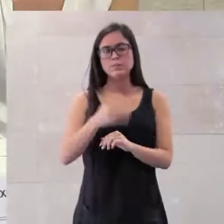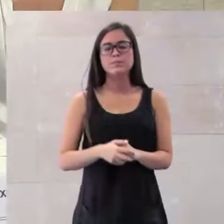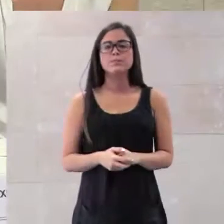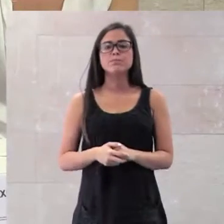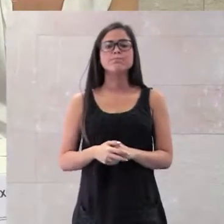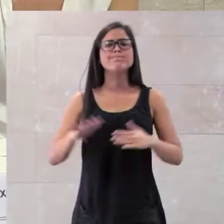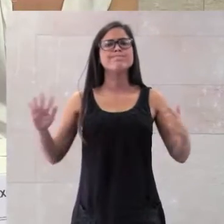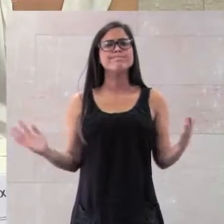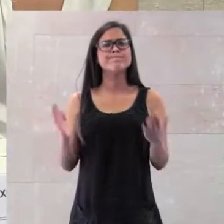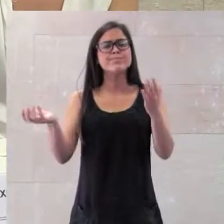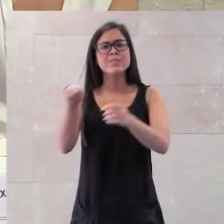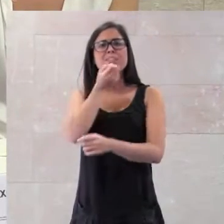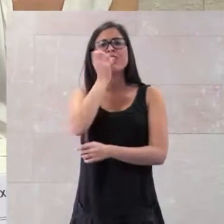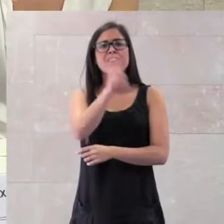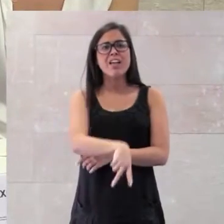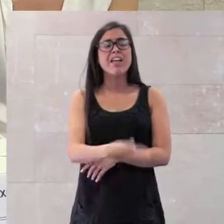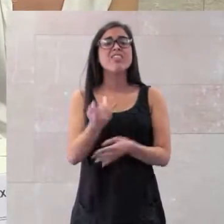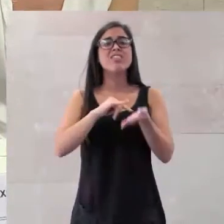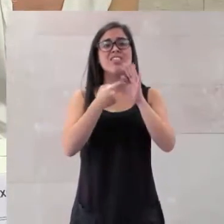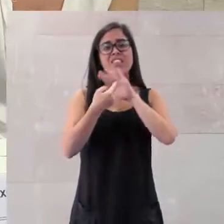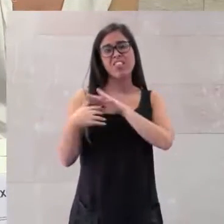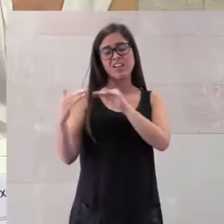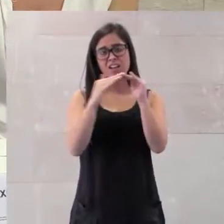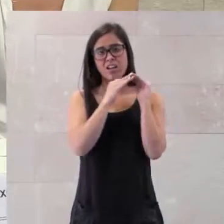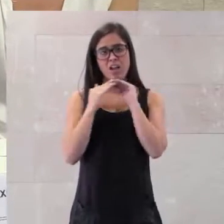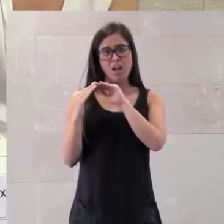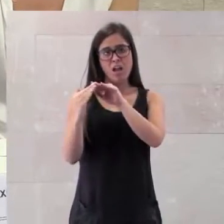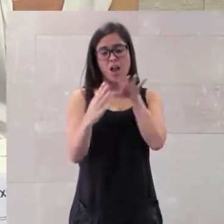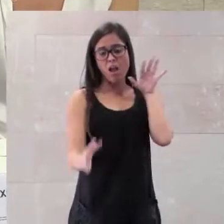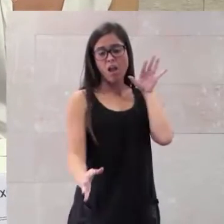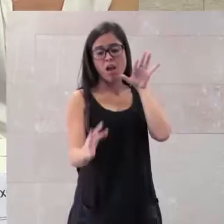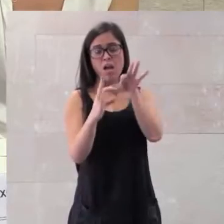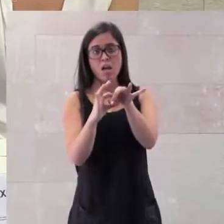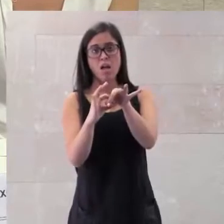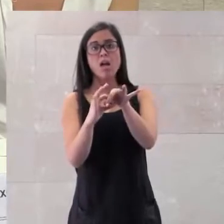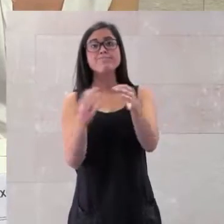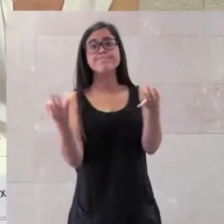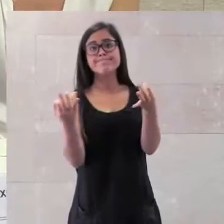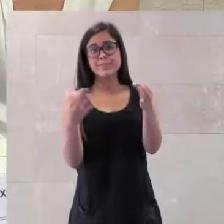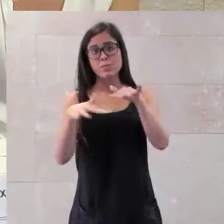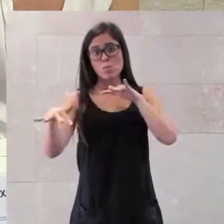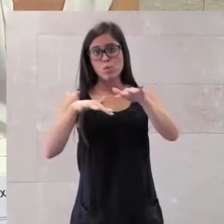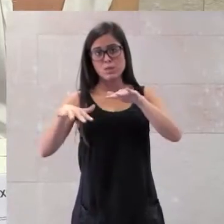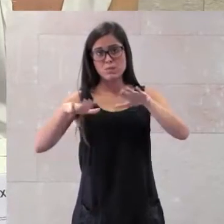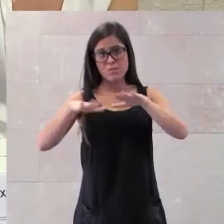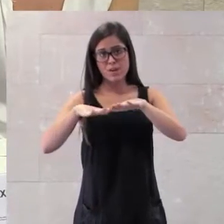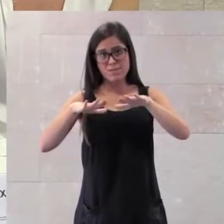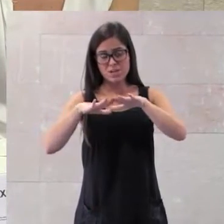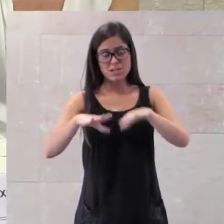Son promovidos por técnicas de igualdad vinculadas bastante estrechamente al movimiento feminista.